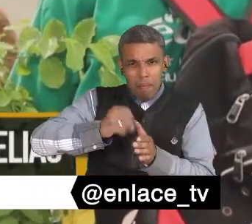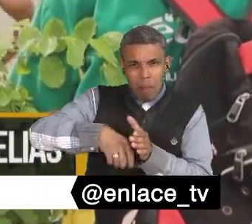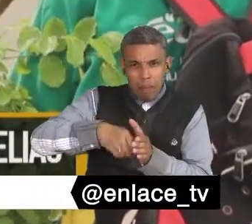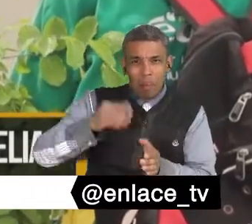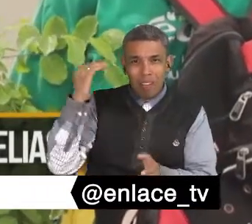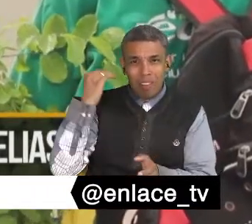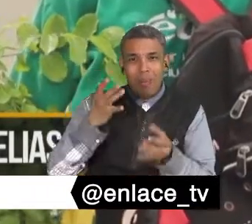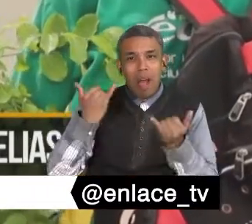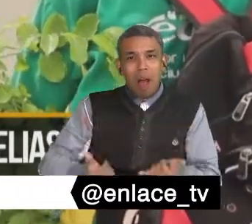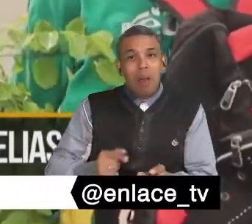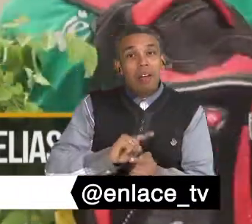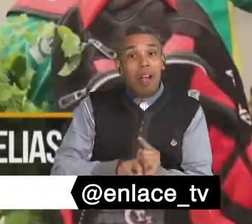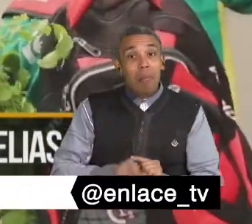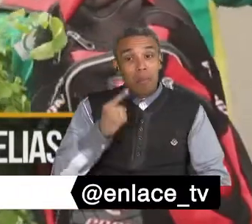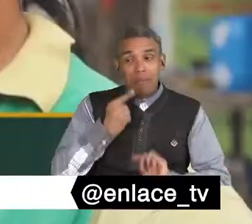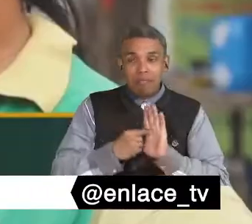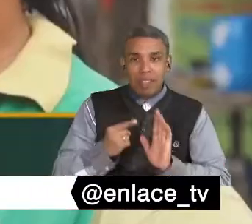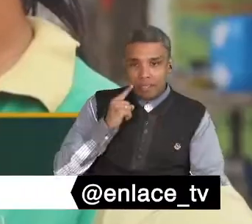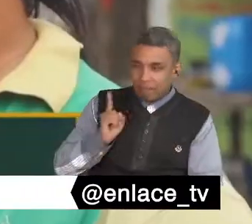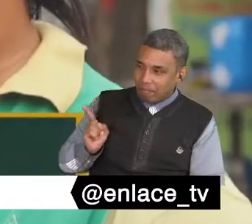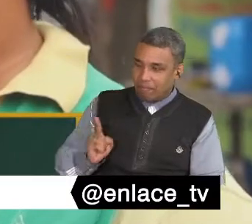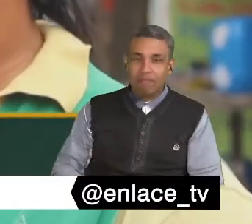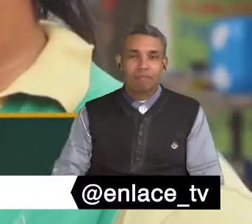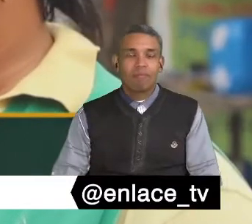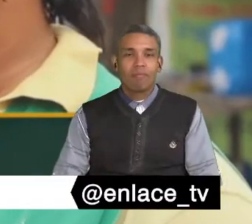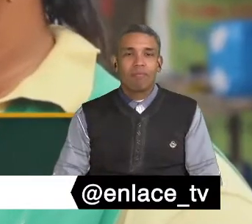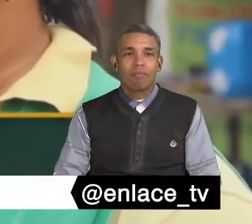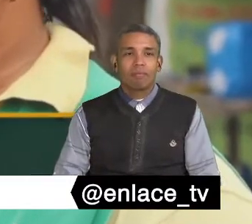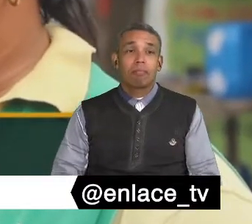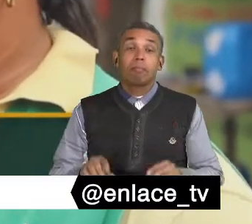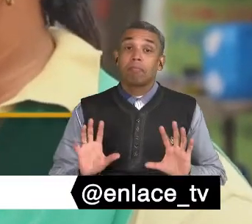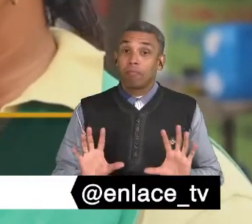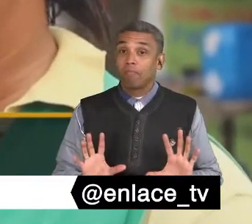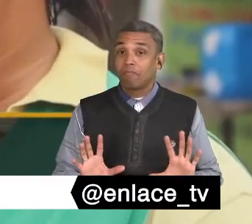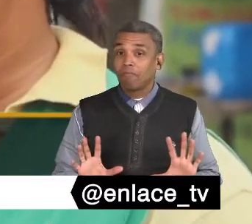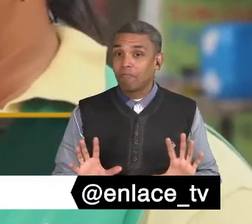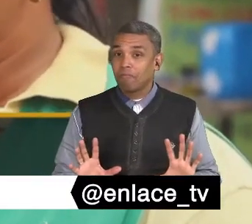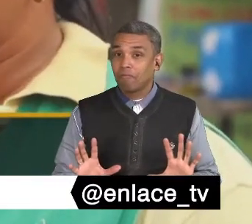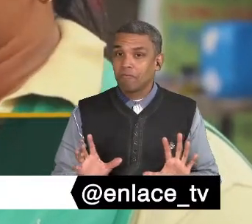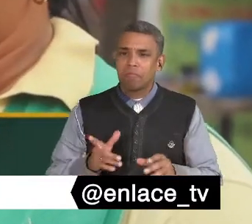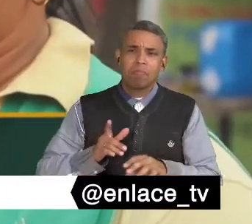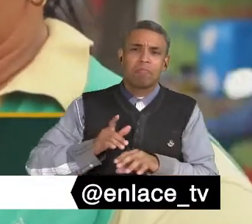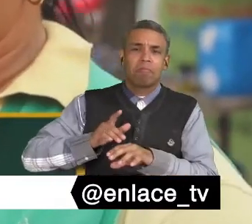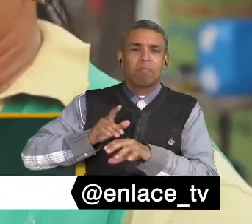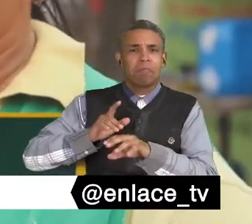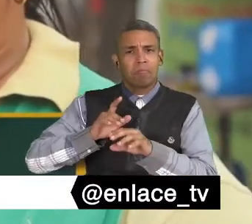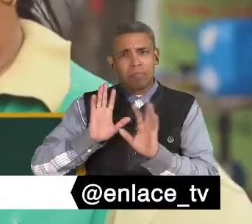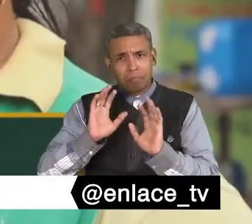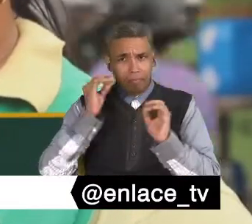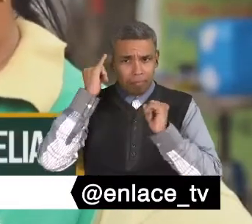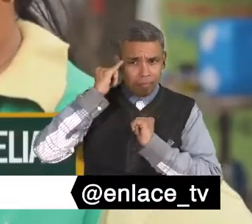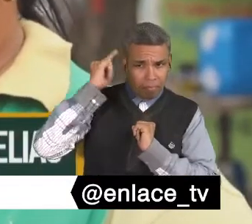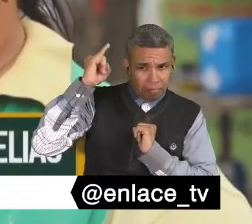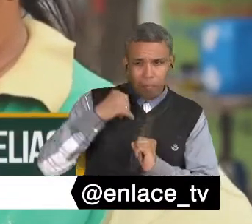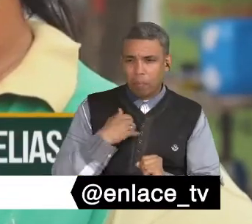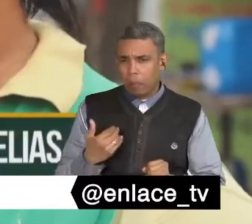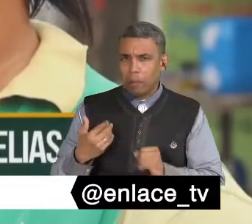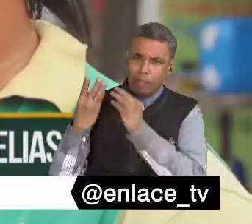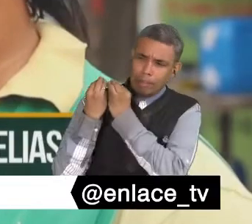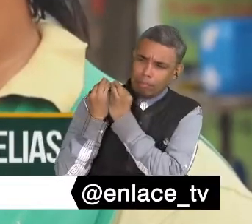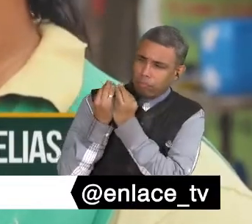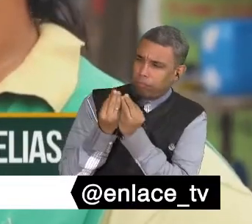y hoy su panorama es diferente. Entonces ahí vamos, hacemos la programación del sector y nos acercamos con